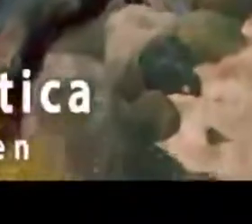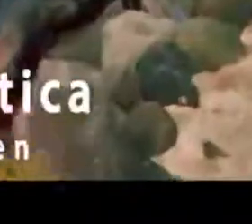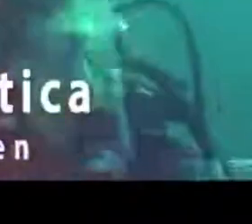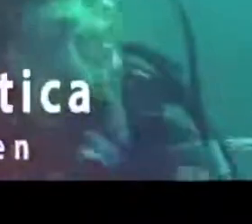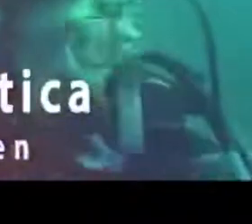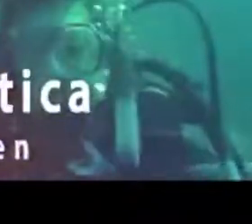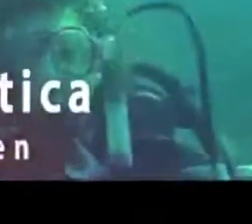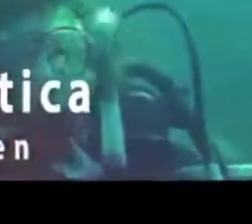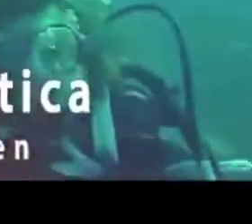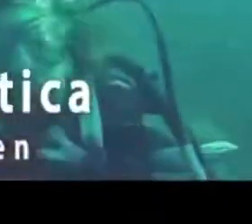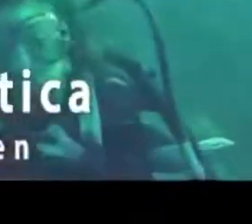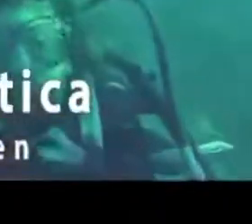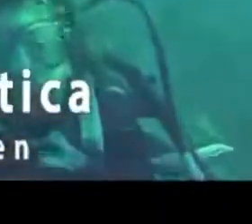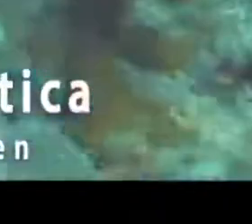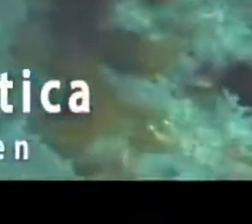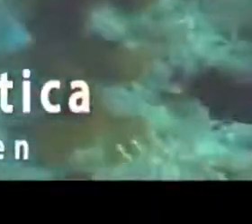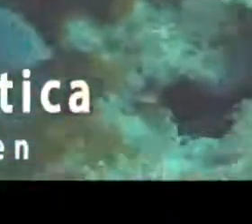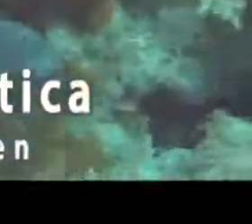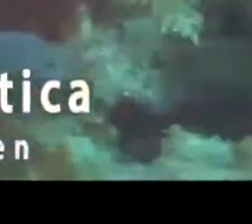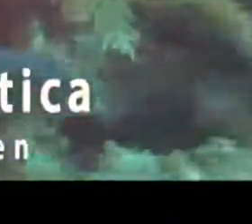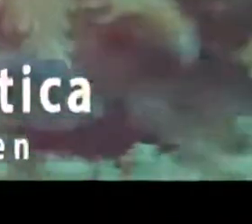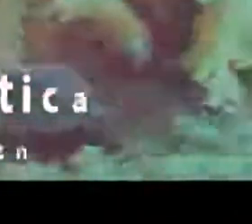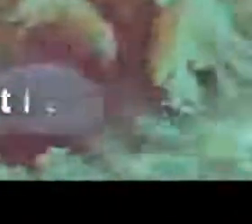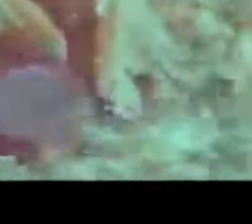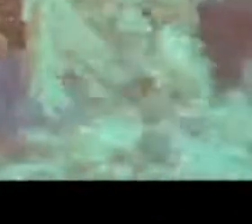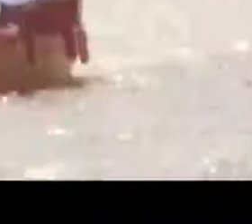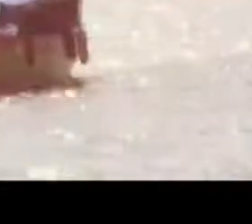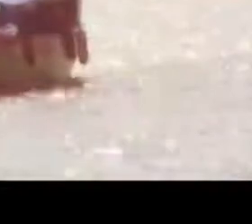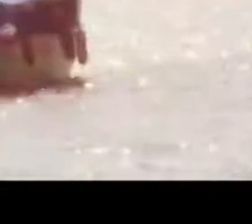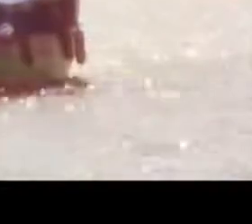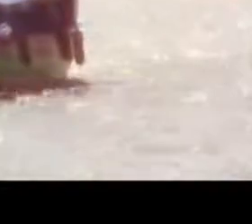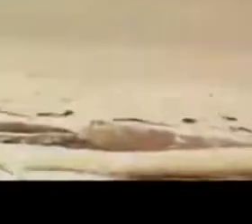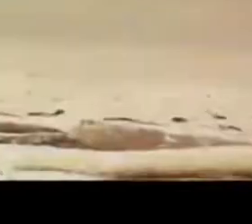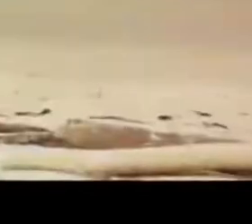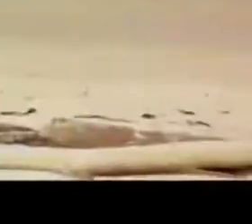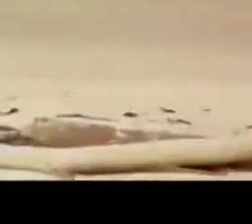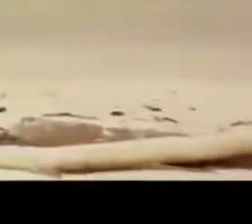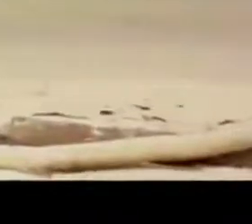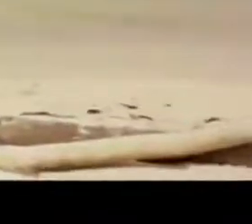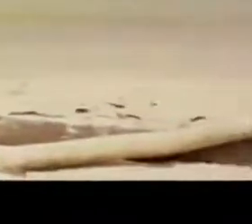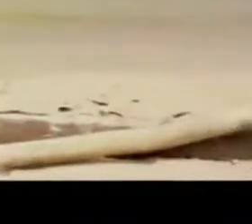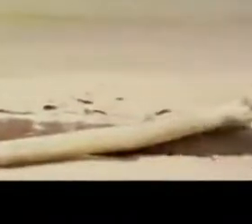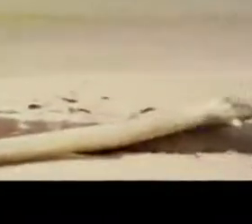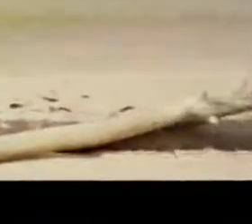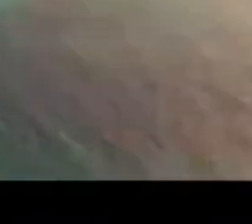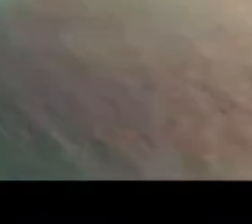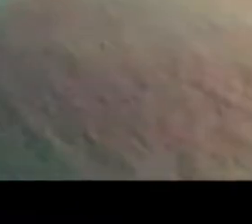Territorio de gran belleza paisajística y naturaleza virgen.